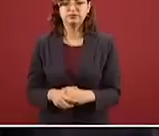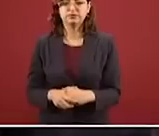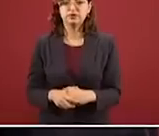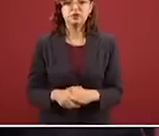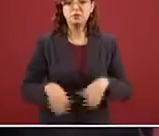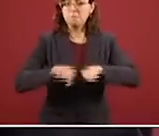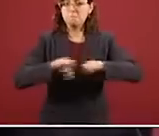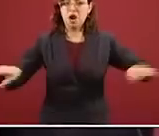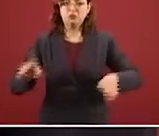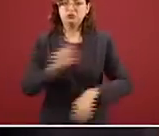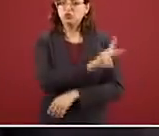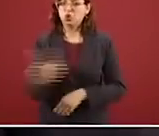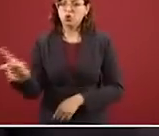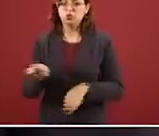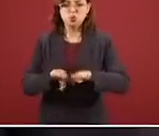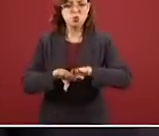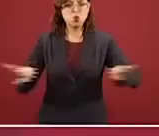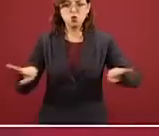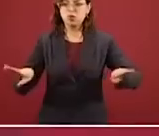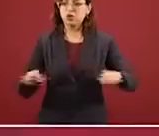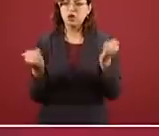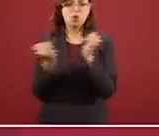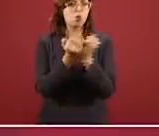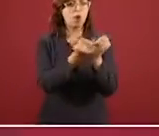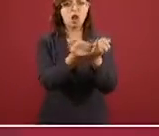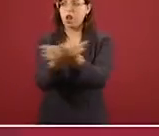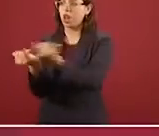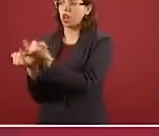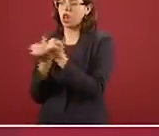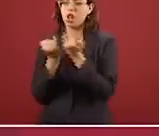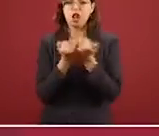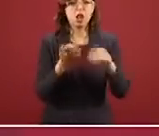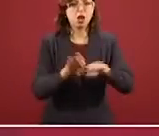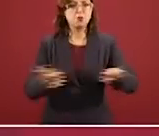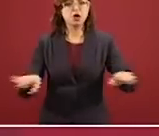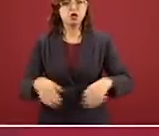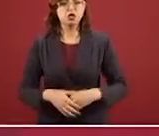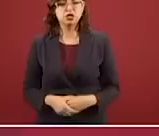para todo el mundo.